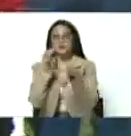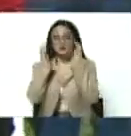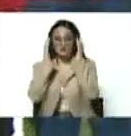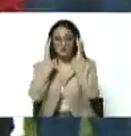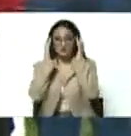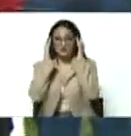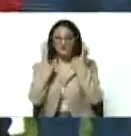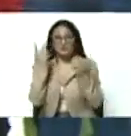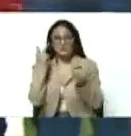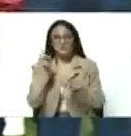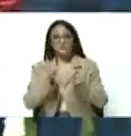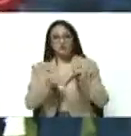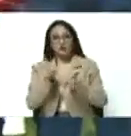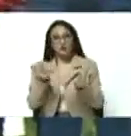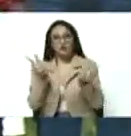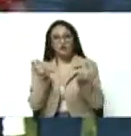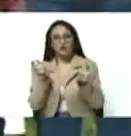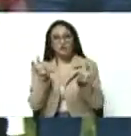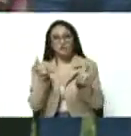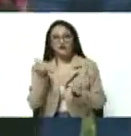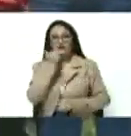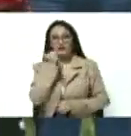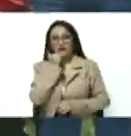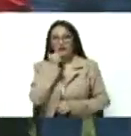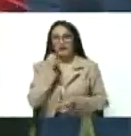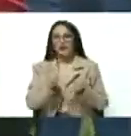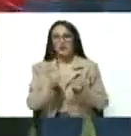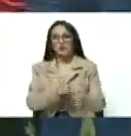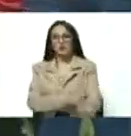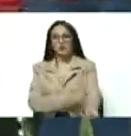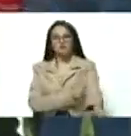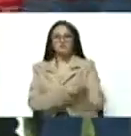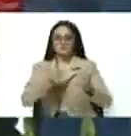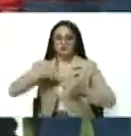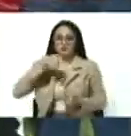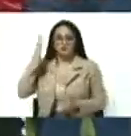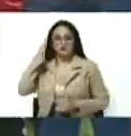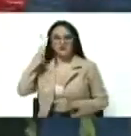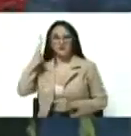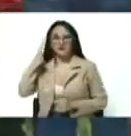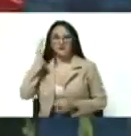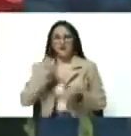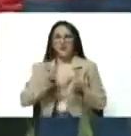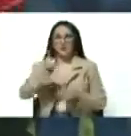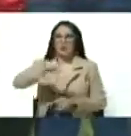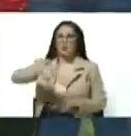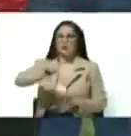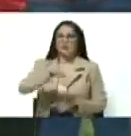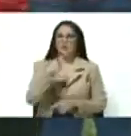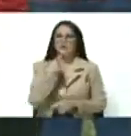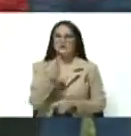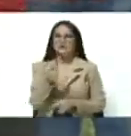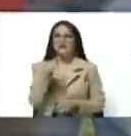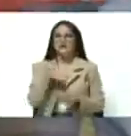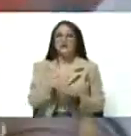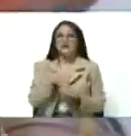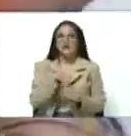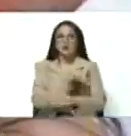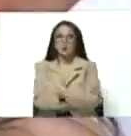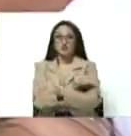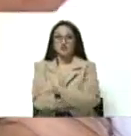eso en algunos casos hubo quejas, reconocemos, de algunos de ustedes que dijeron, bueno, aquí está votando un